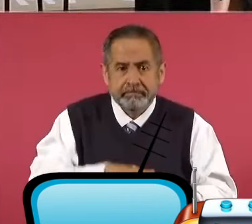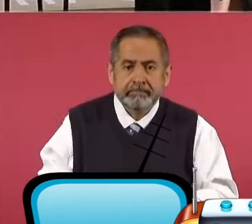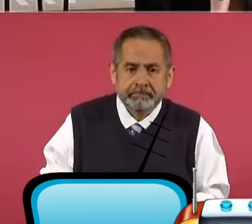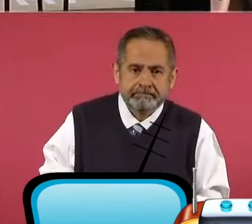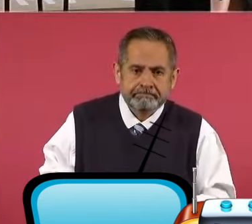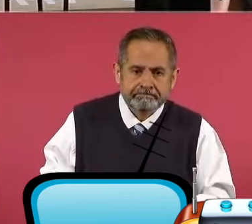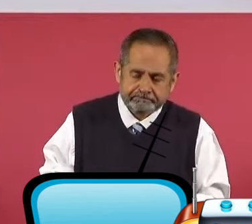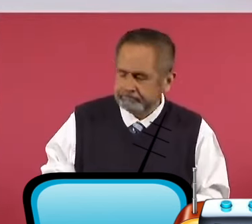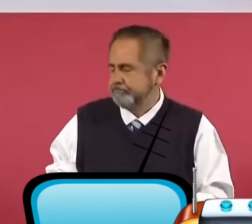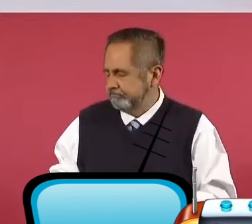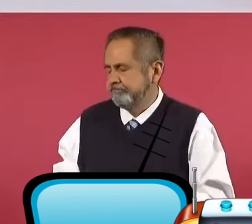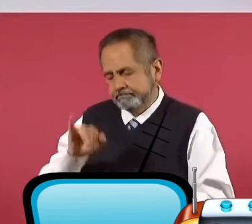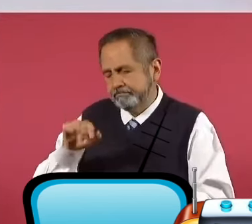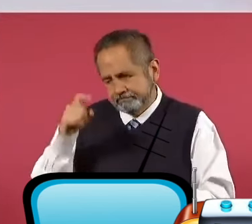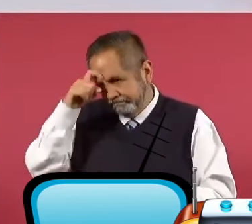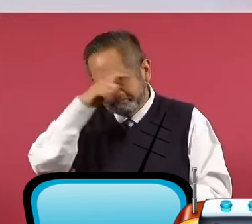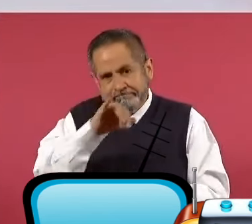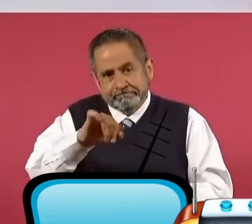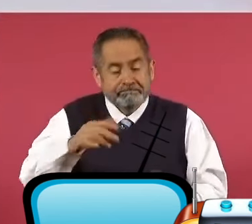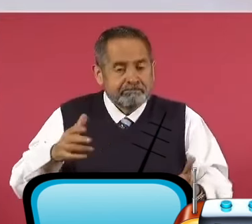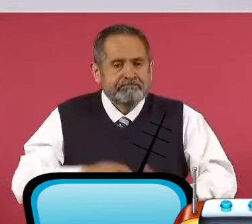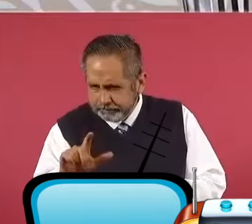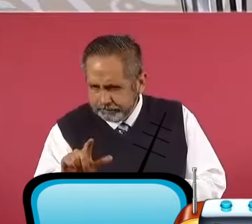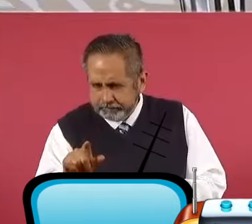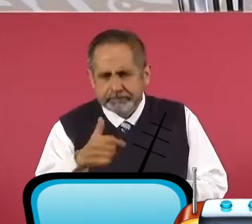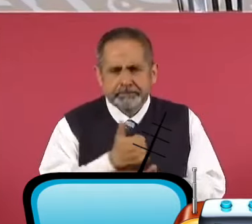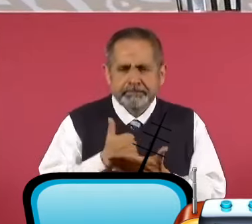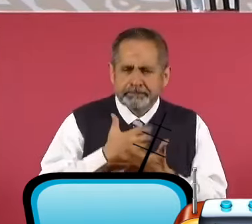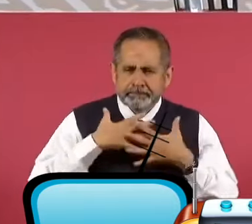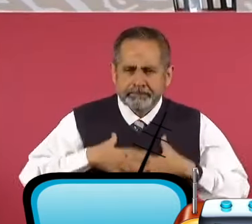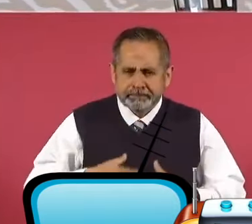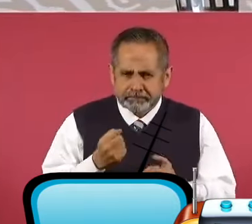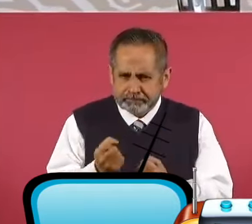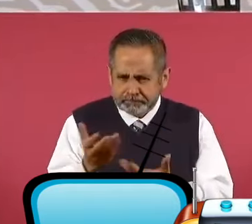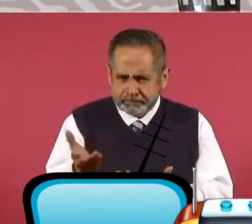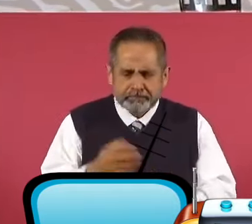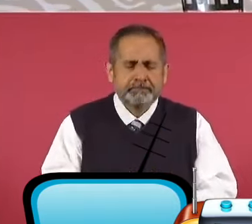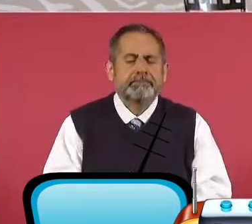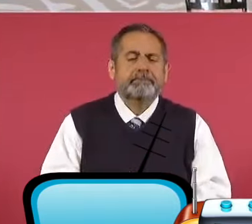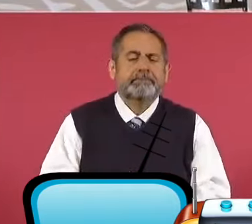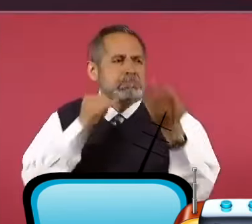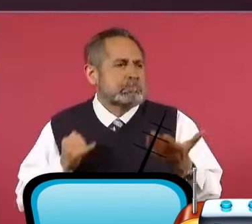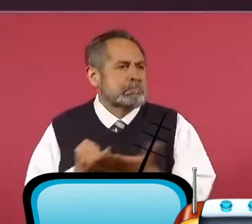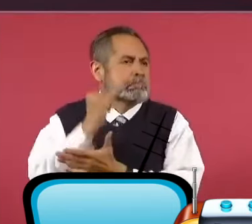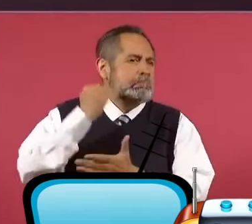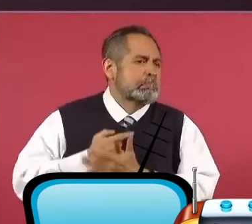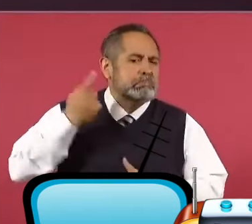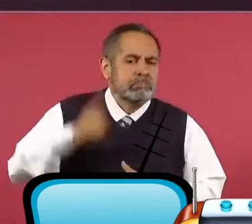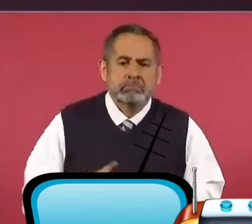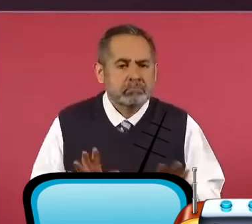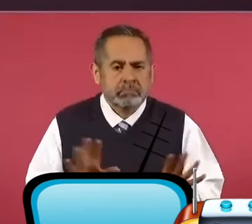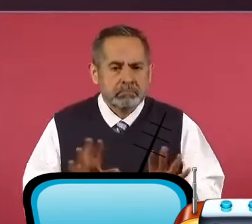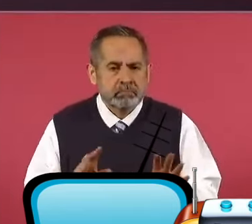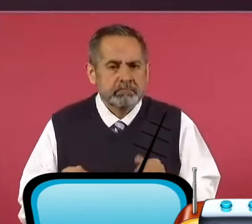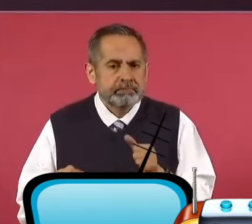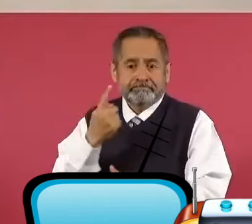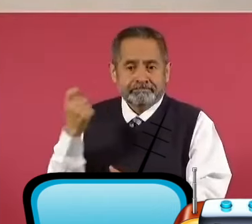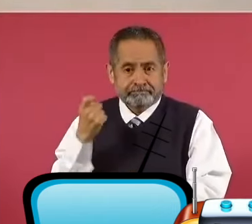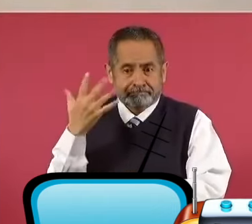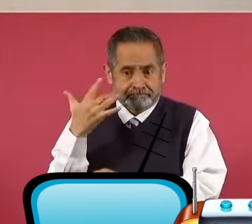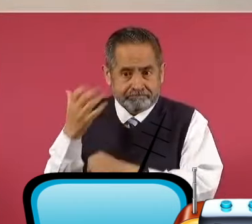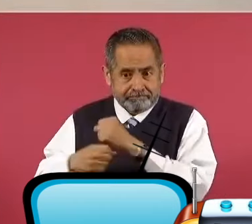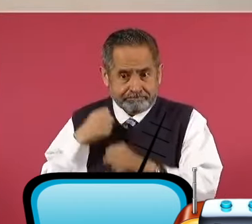nosotros aquí seguiremos, para seguir denunciando los excesos, los exabruptos y